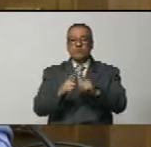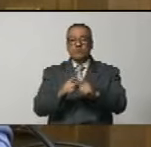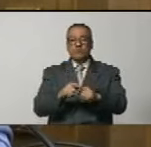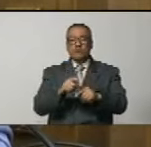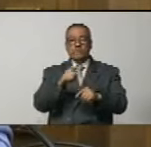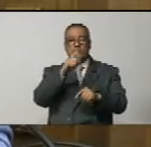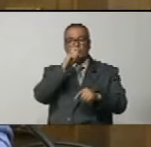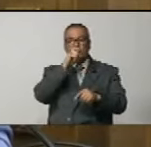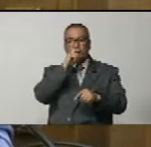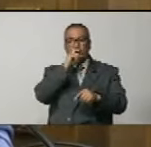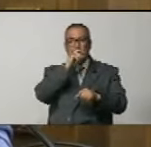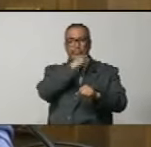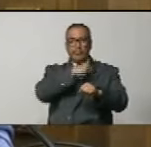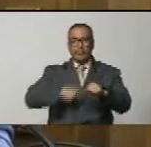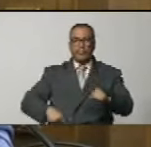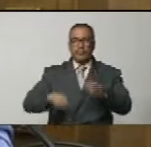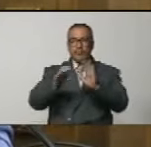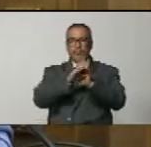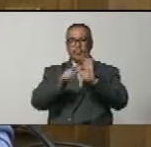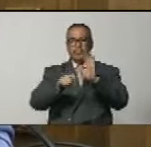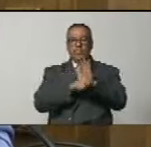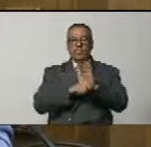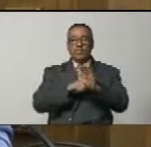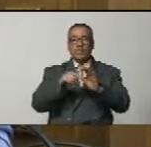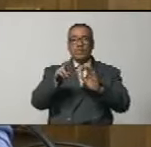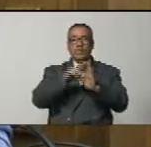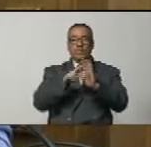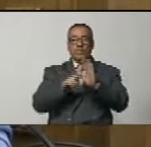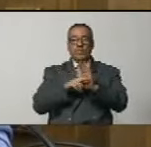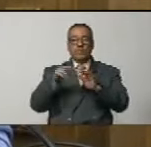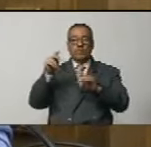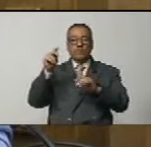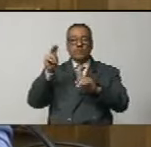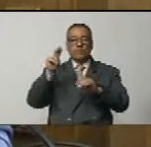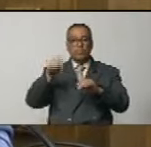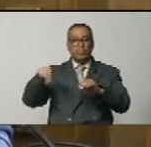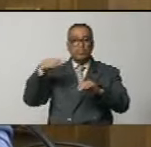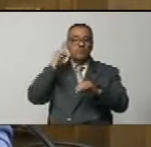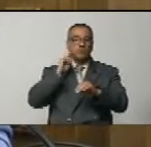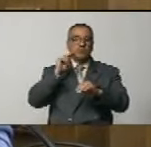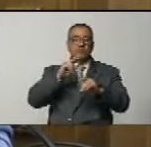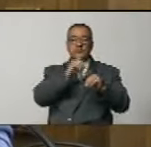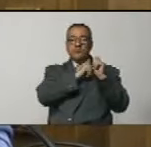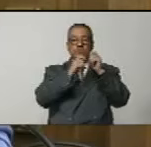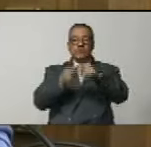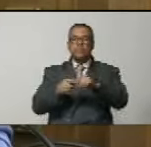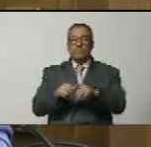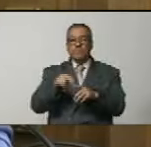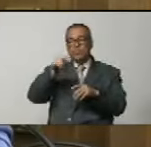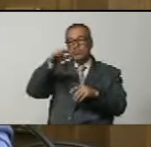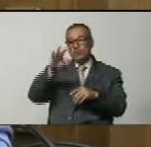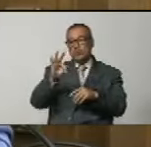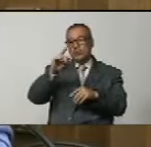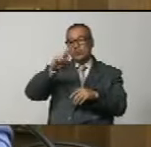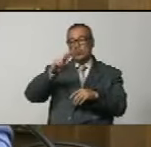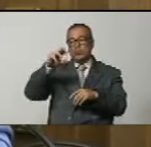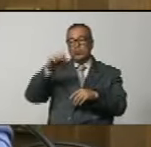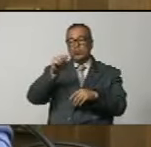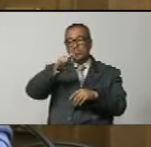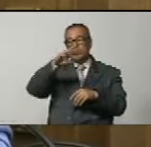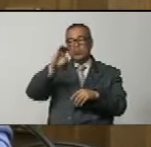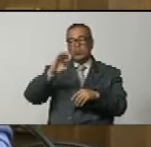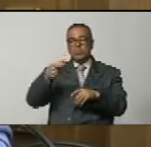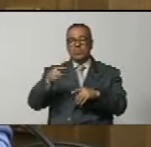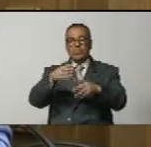ciudadano Nicolás Maduro Moros, presidente constitucional de la República Bolivariana de Venezuela, para nombrar al ciudadano Franklin Ramírez Araque